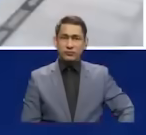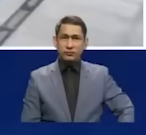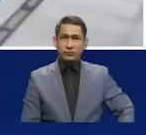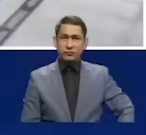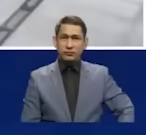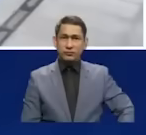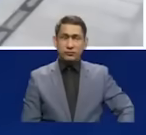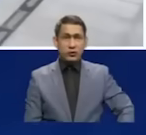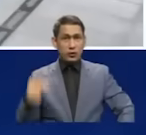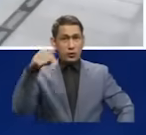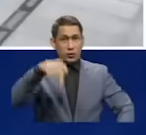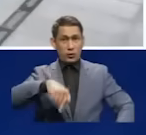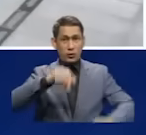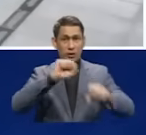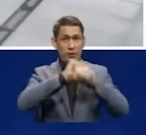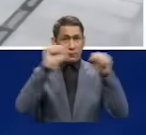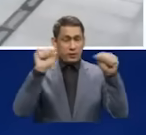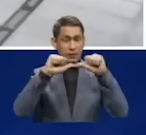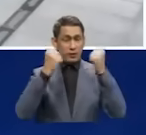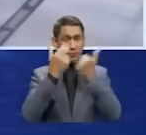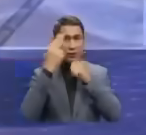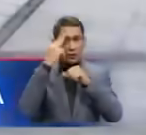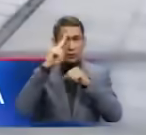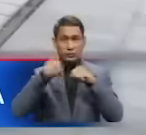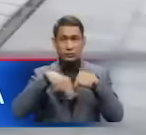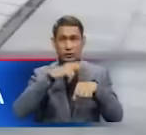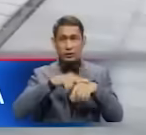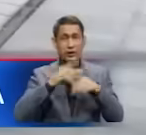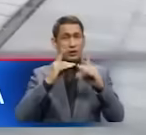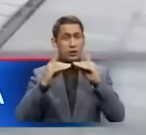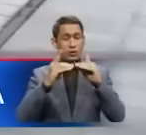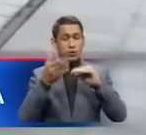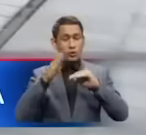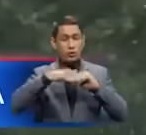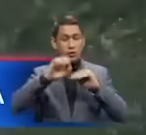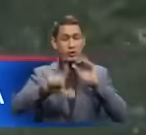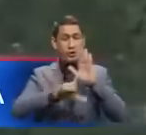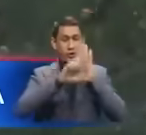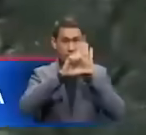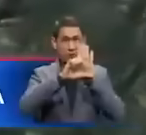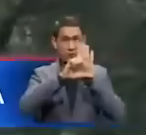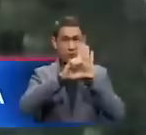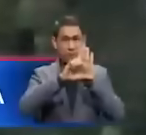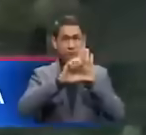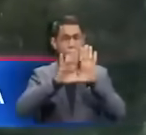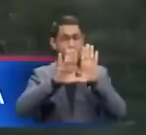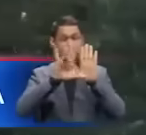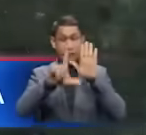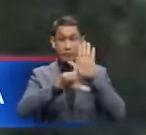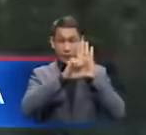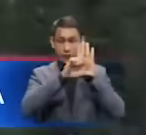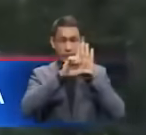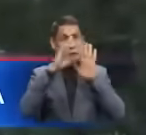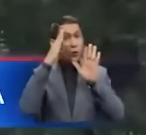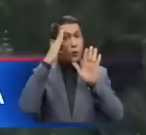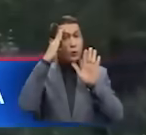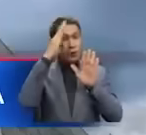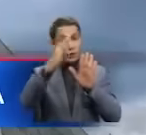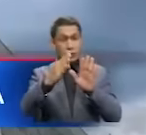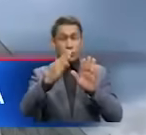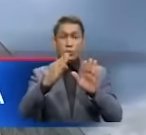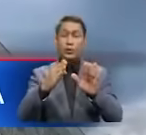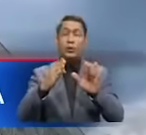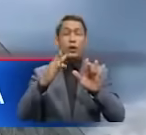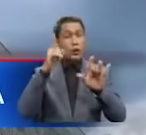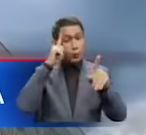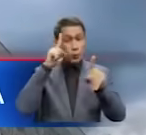Empezó esta mañana acá en la Asamblea Nacional el debate de la ley de lavado de activos. El contenido de esta norma se vincula con la otra ley, que